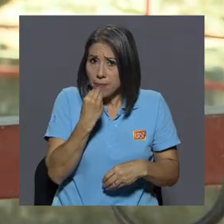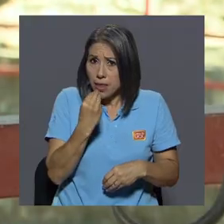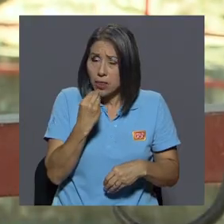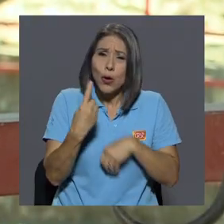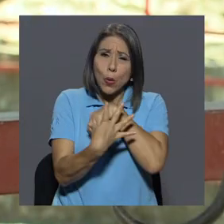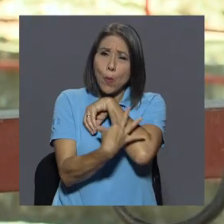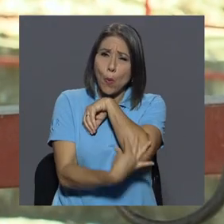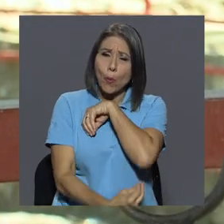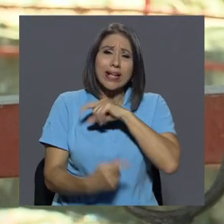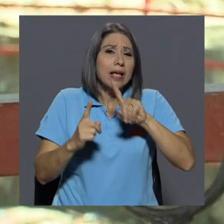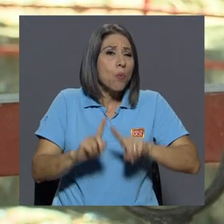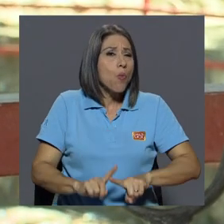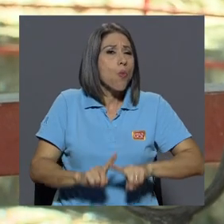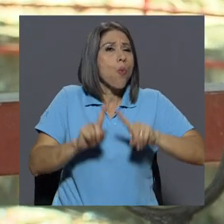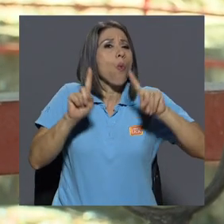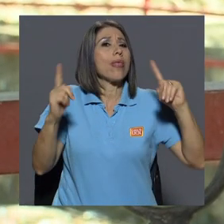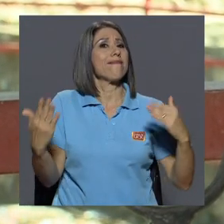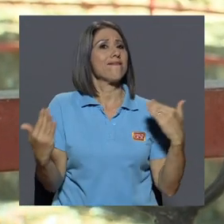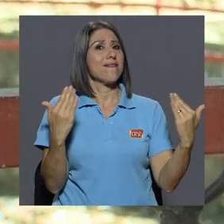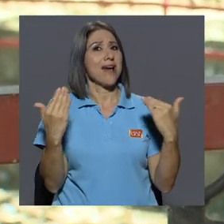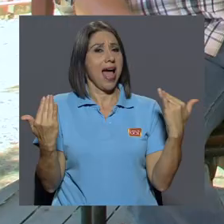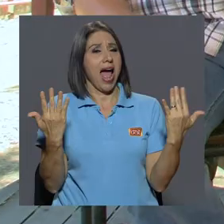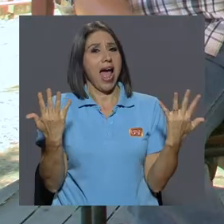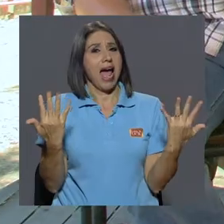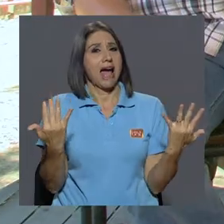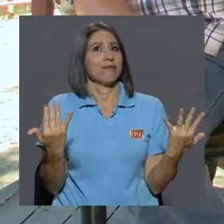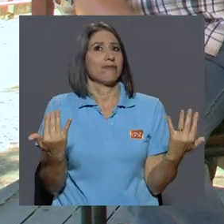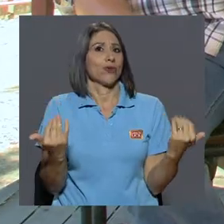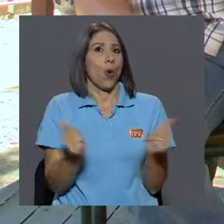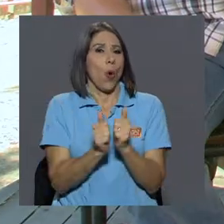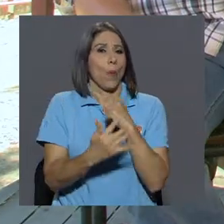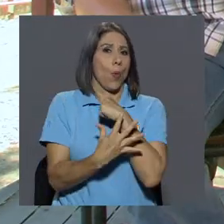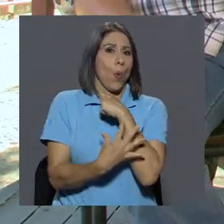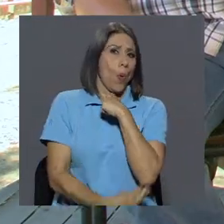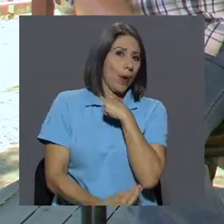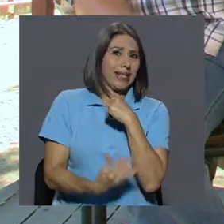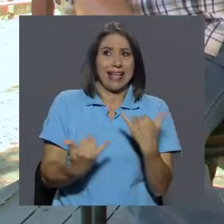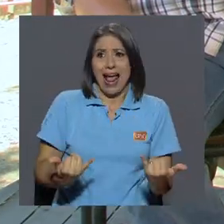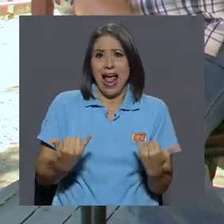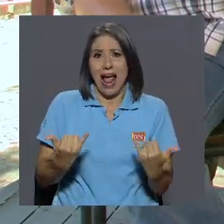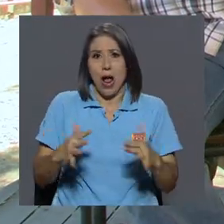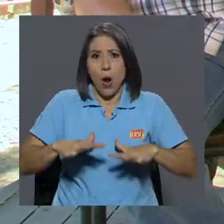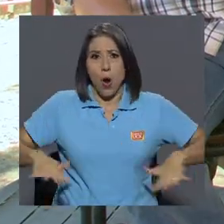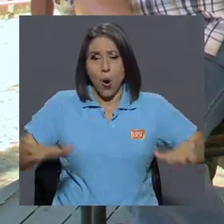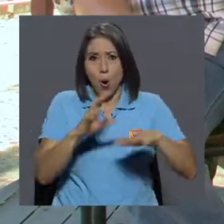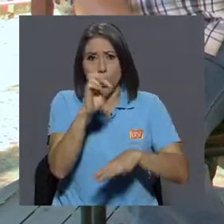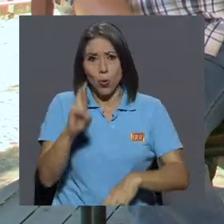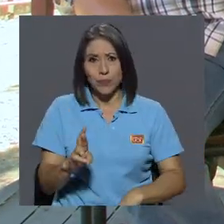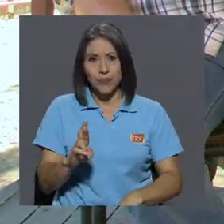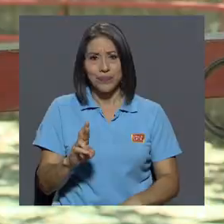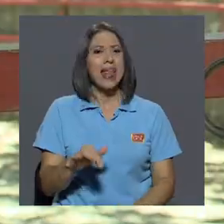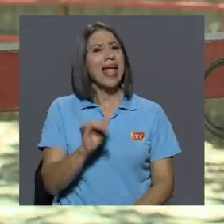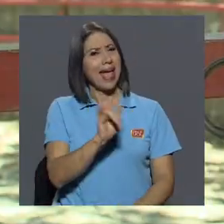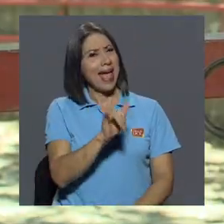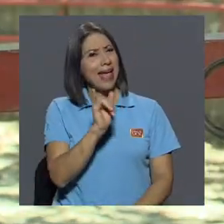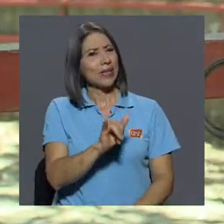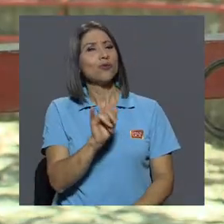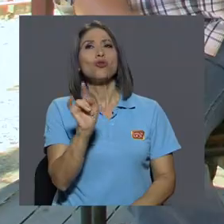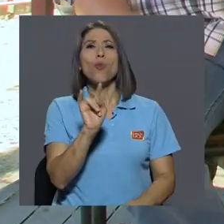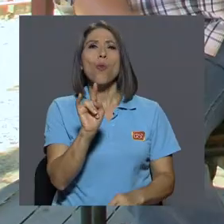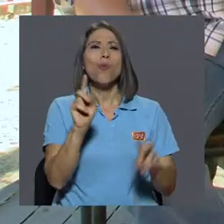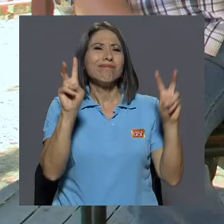pobreza muy diferente a la que de repente se vivía o se vive en algunos lugares de este país hoy. Es que a eso es una